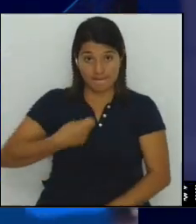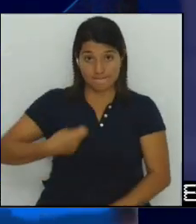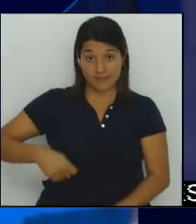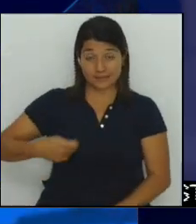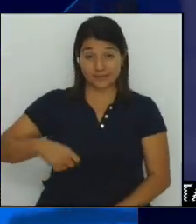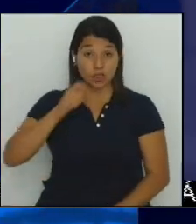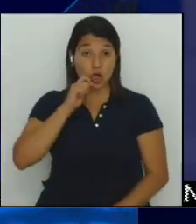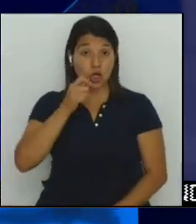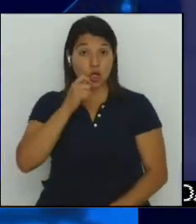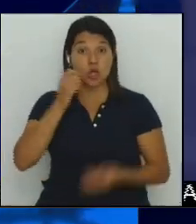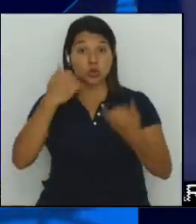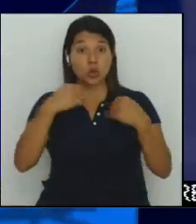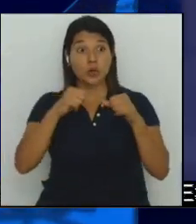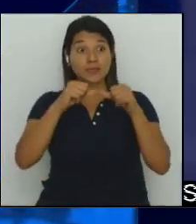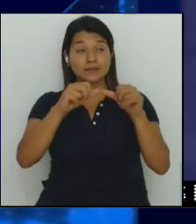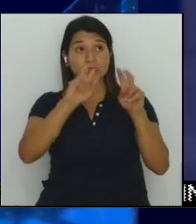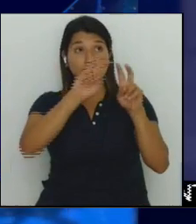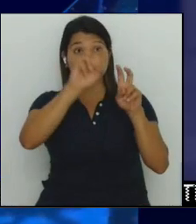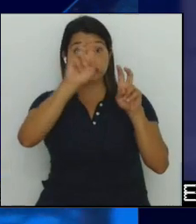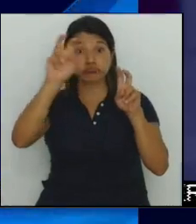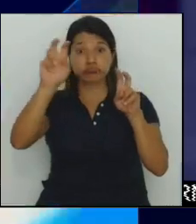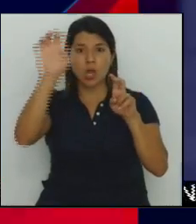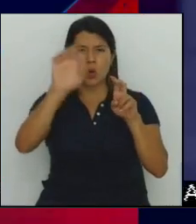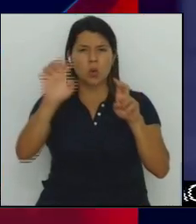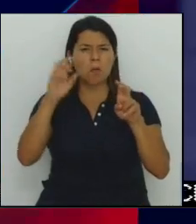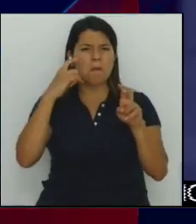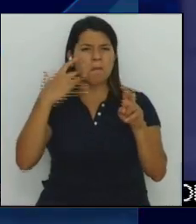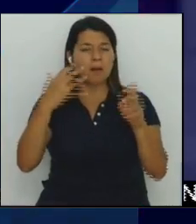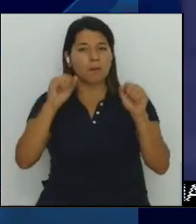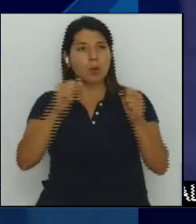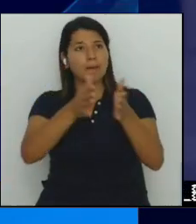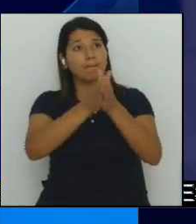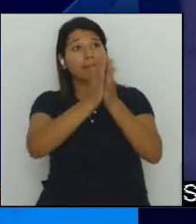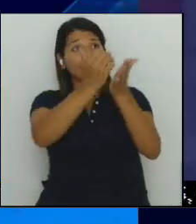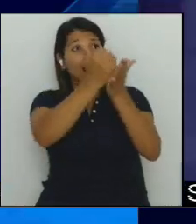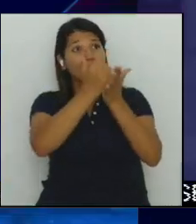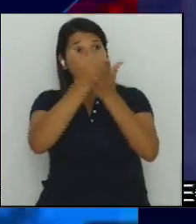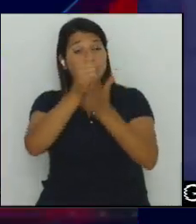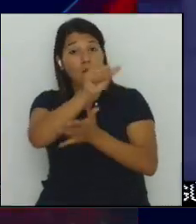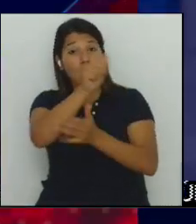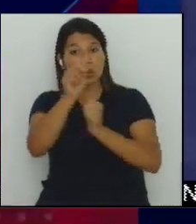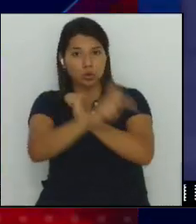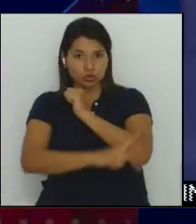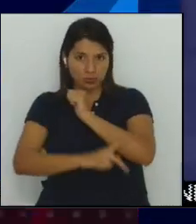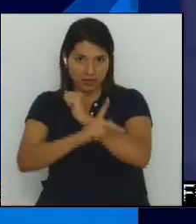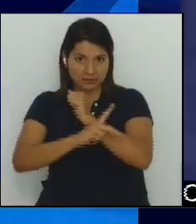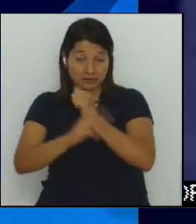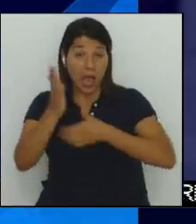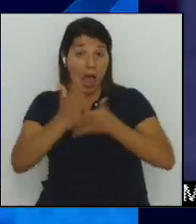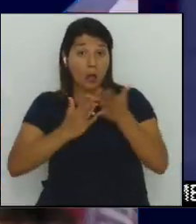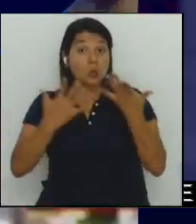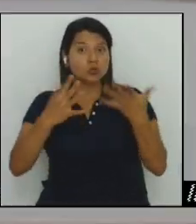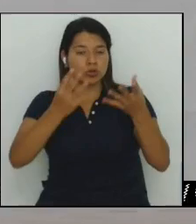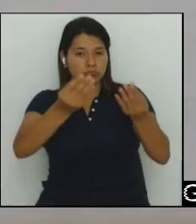Europa pidiendo la colaboración de los demás países. Algunos ya han enviado armamento a su país.